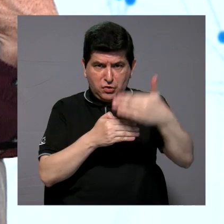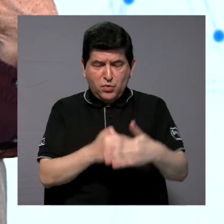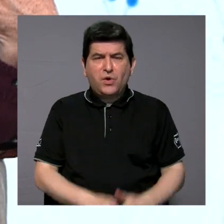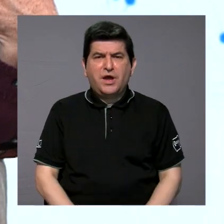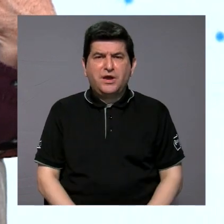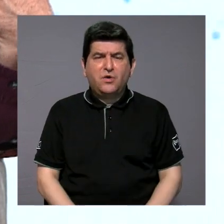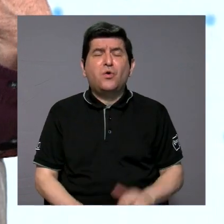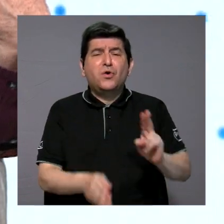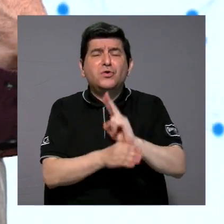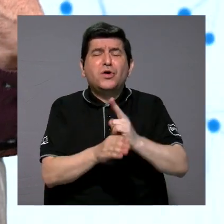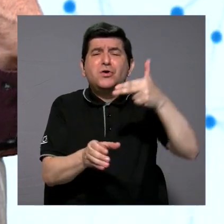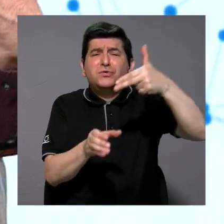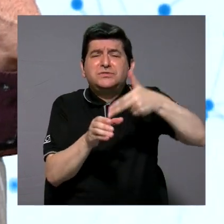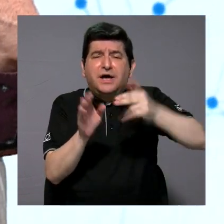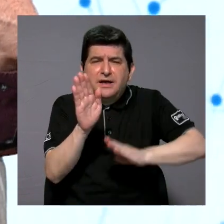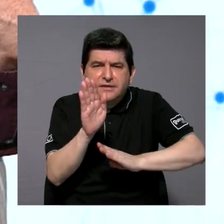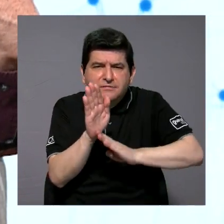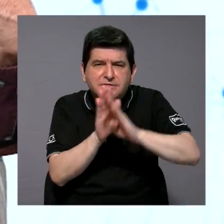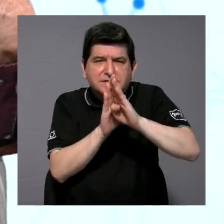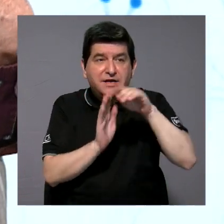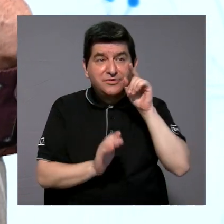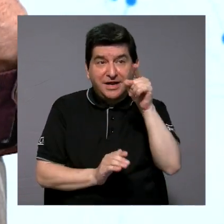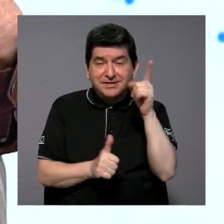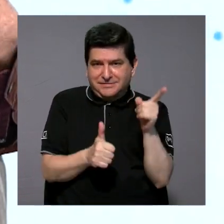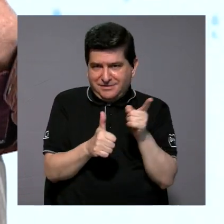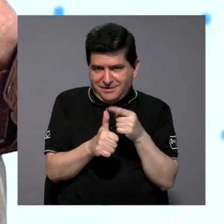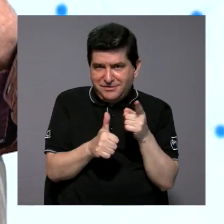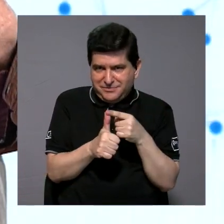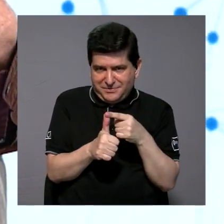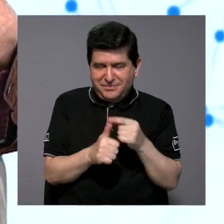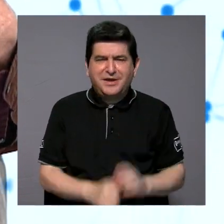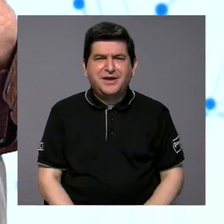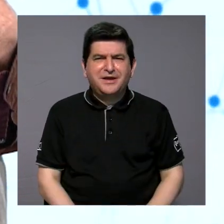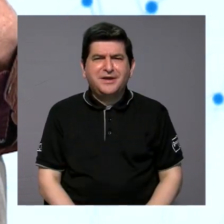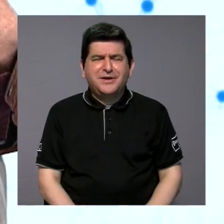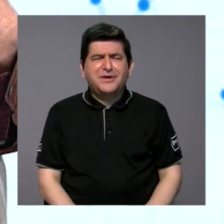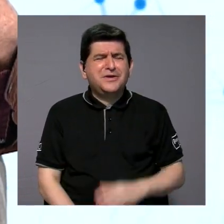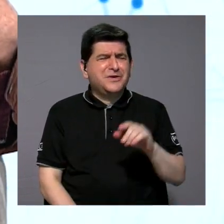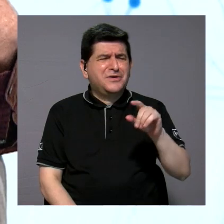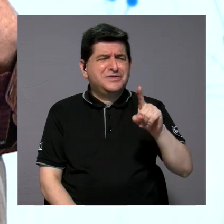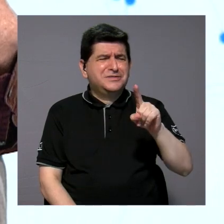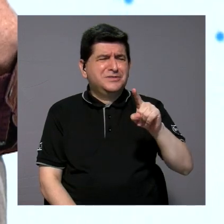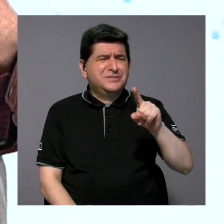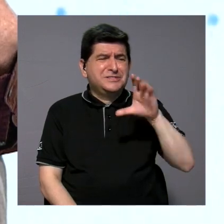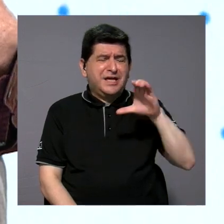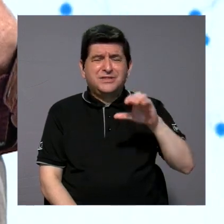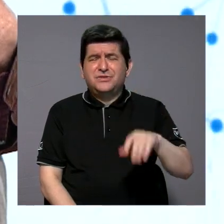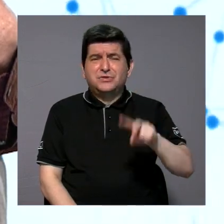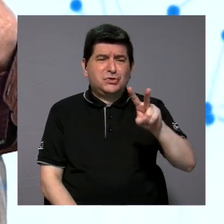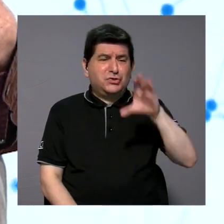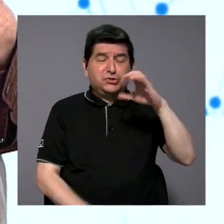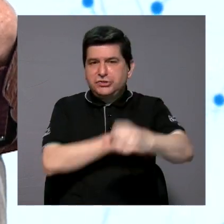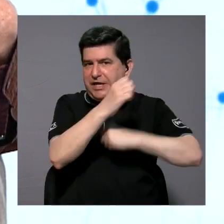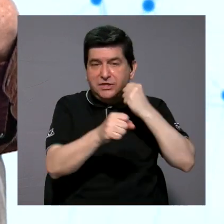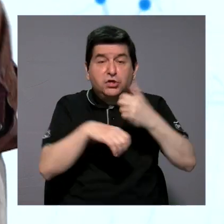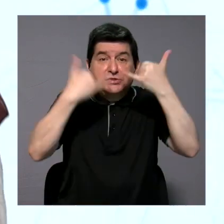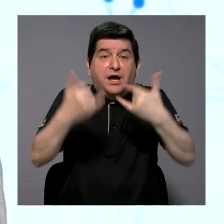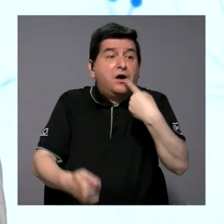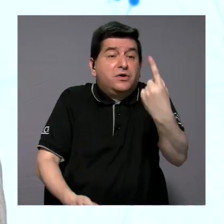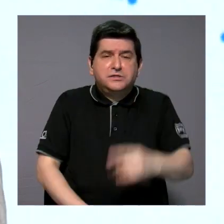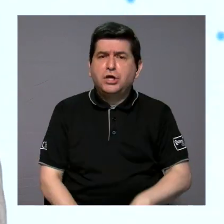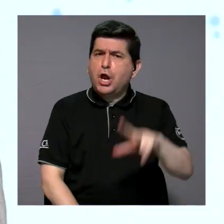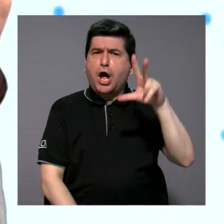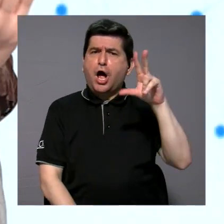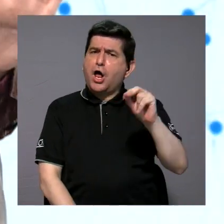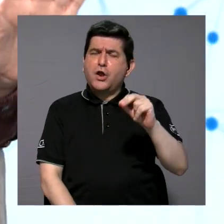usado petróleo para desarrollarse ellos por cientos de años, por 200 años, ahora nos digan,